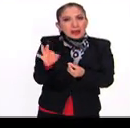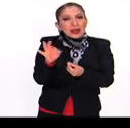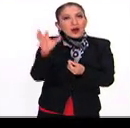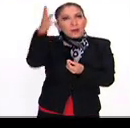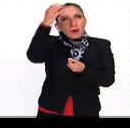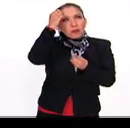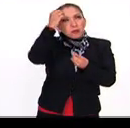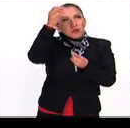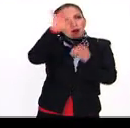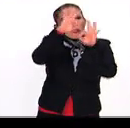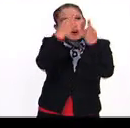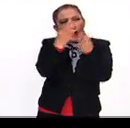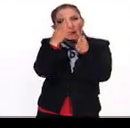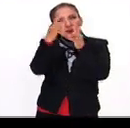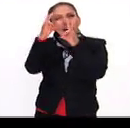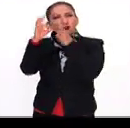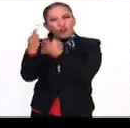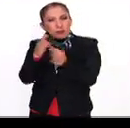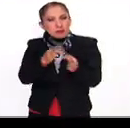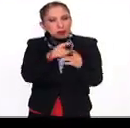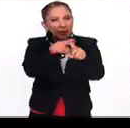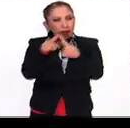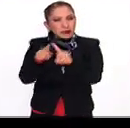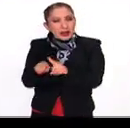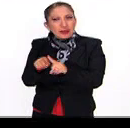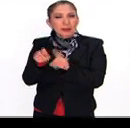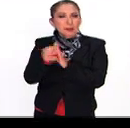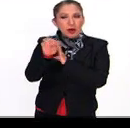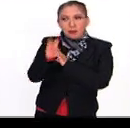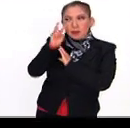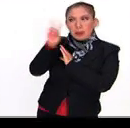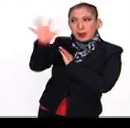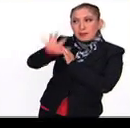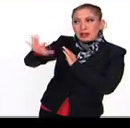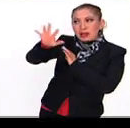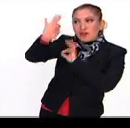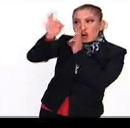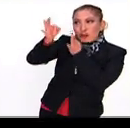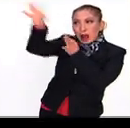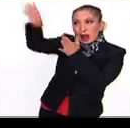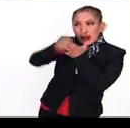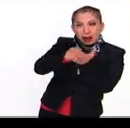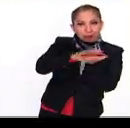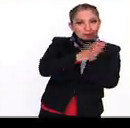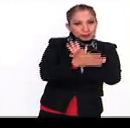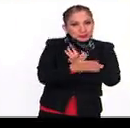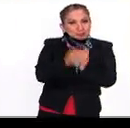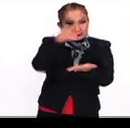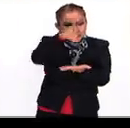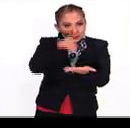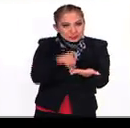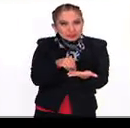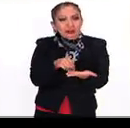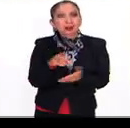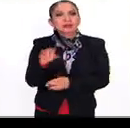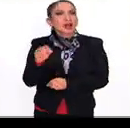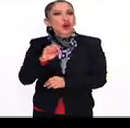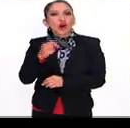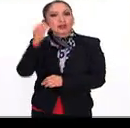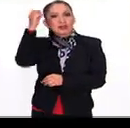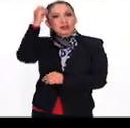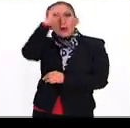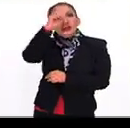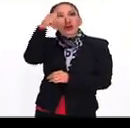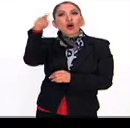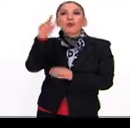abstraer formas desde elementos del paisaje. Otra cosa que me llama la atención es que no es un punto de vista sobre